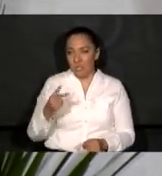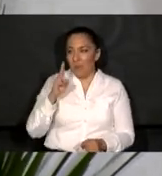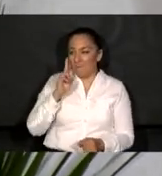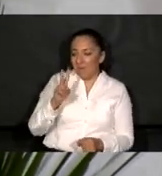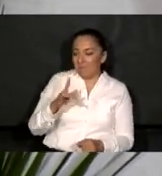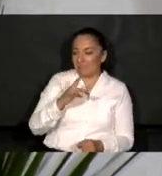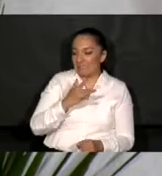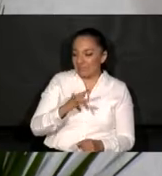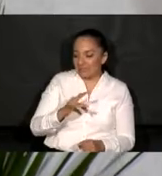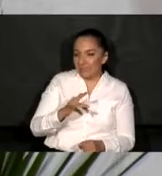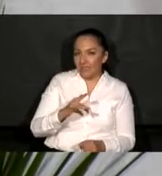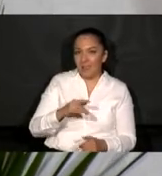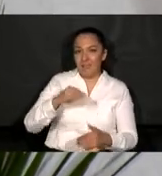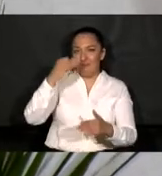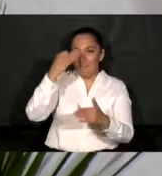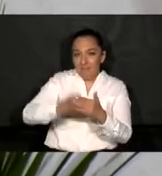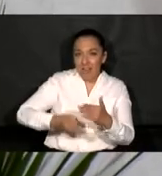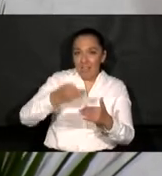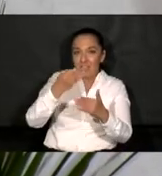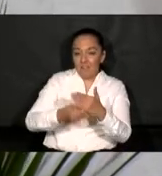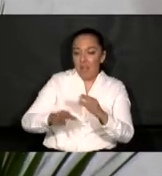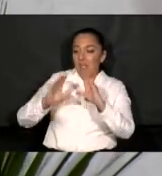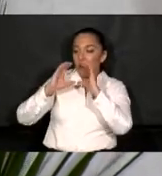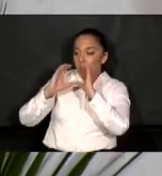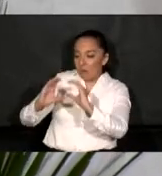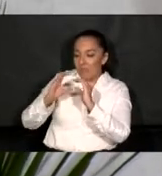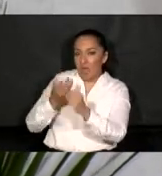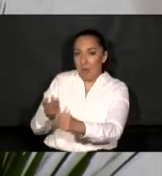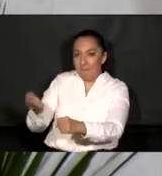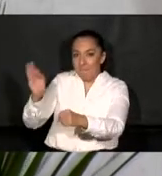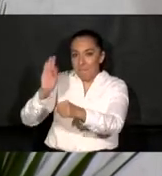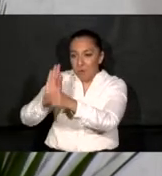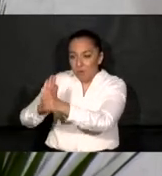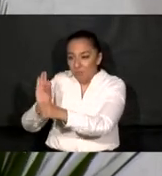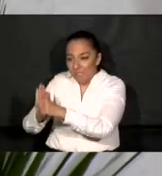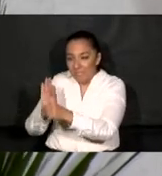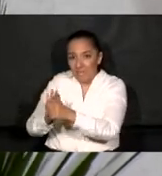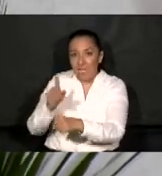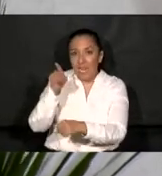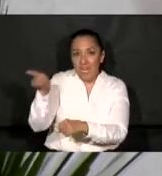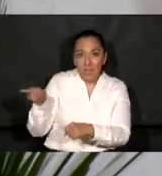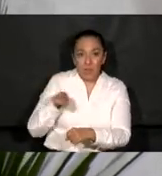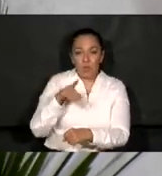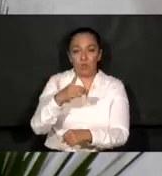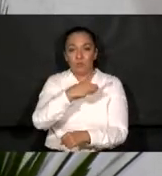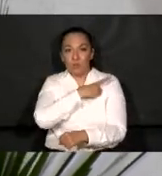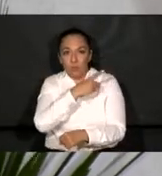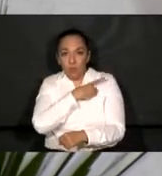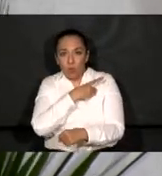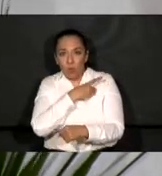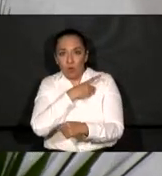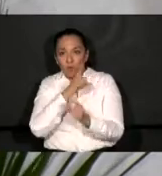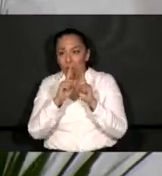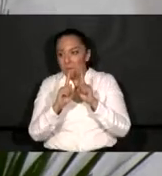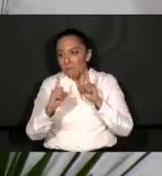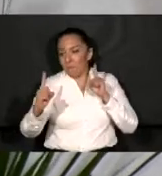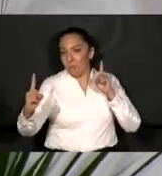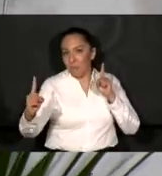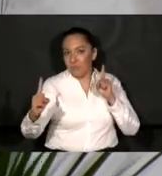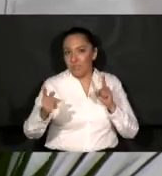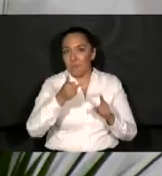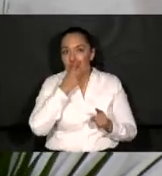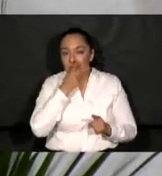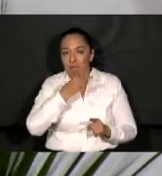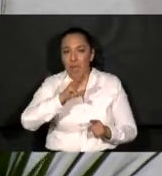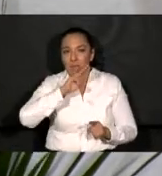se ha fallado en proteger a niñas y niños que viven en el drama de estar solos y lejos de sus padres y de su tierra,